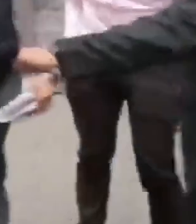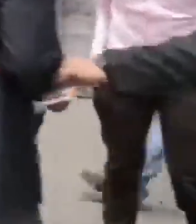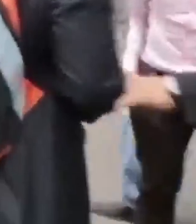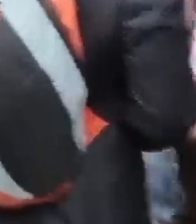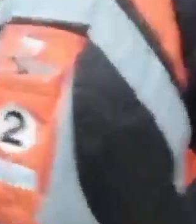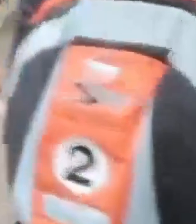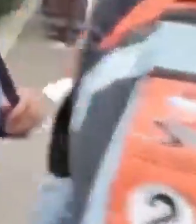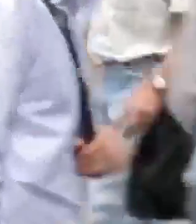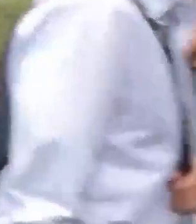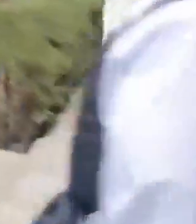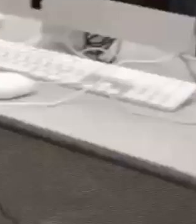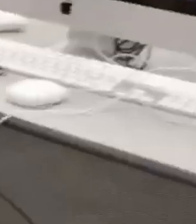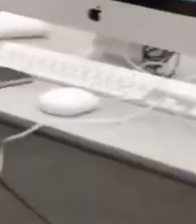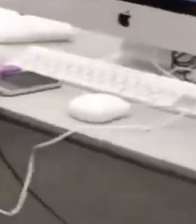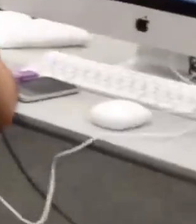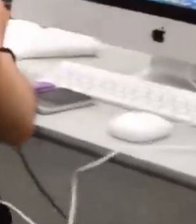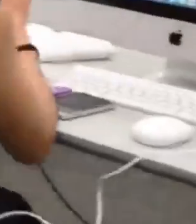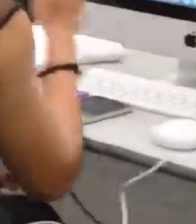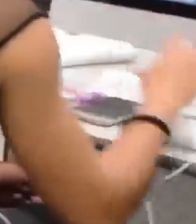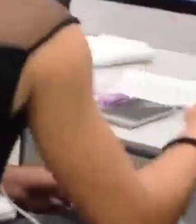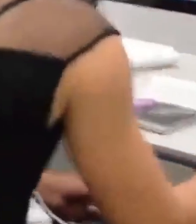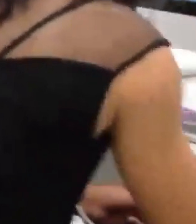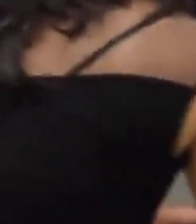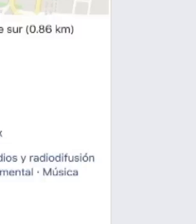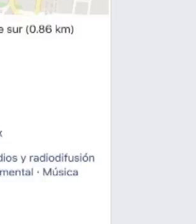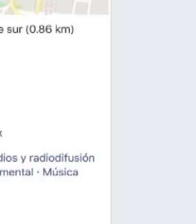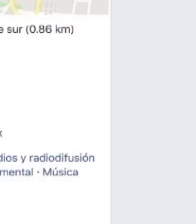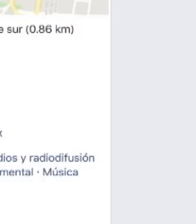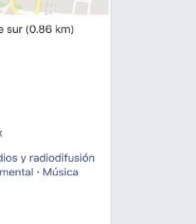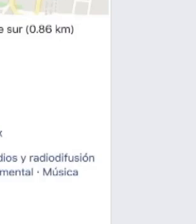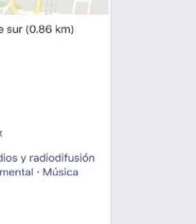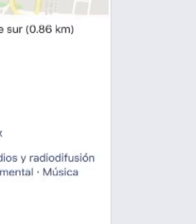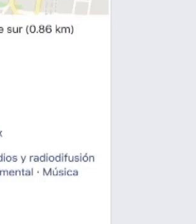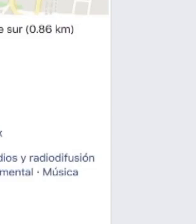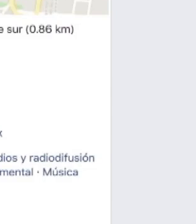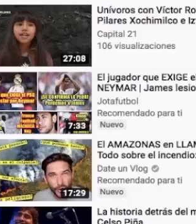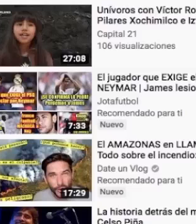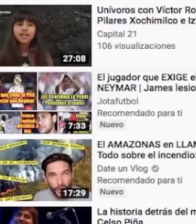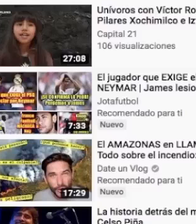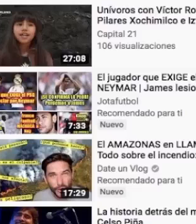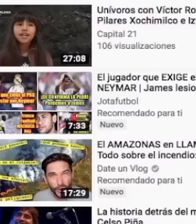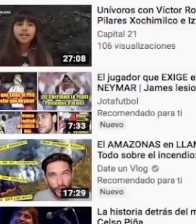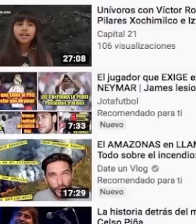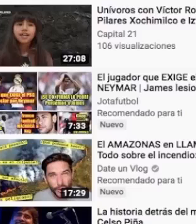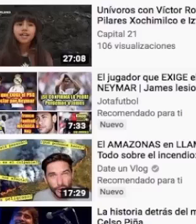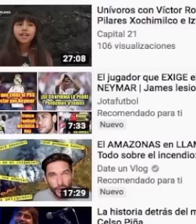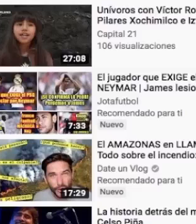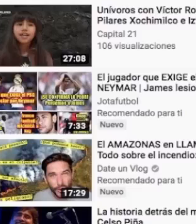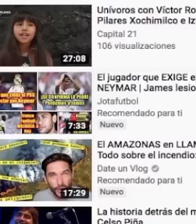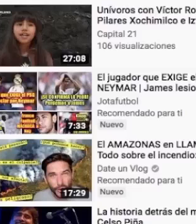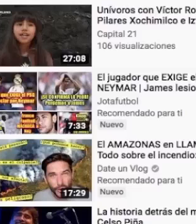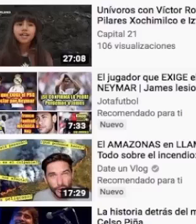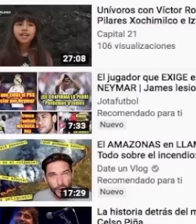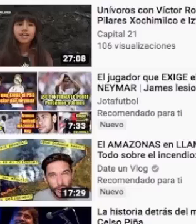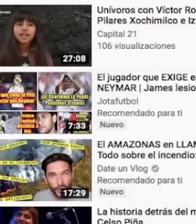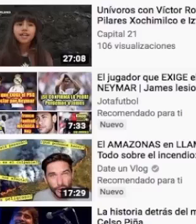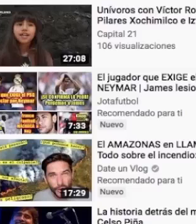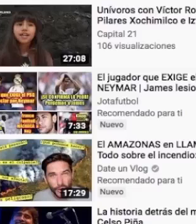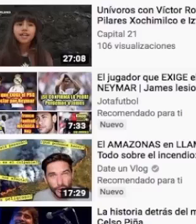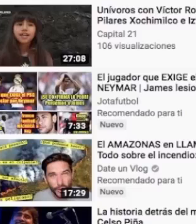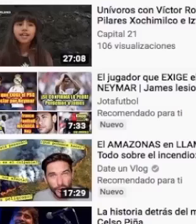Participa en tiempo real en el debate mediante las redes sociales de Facebook, Twitter y WhatsApp. Y encuentra materiales adicionales